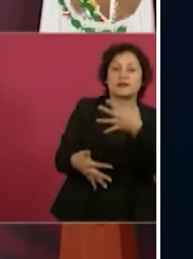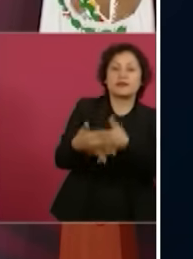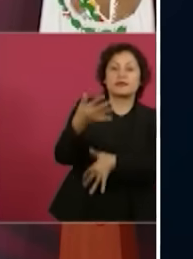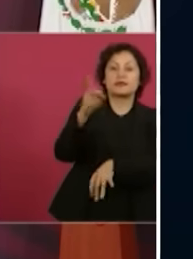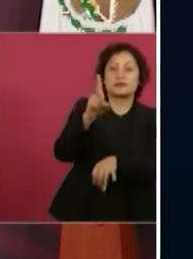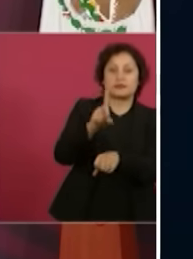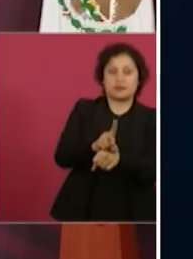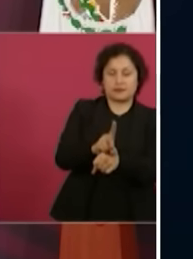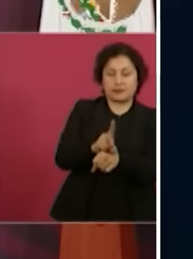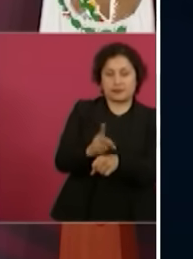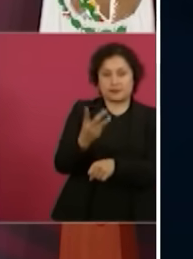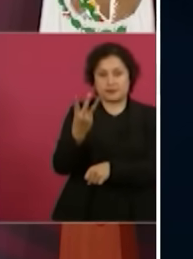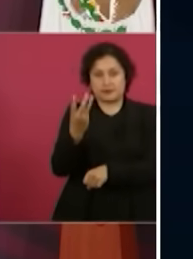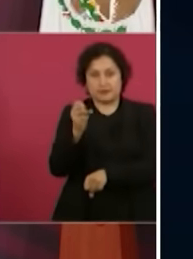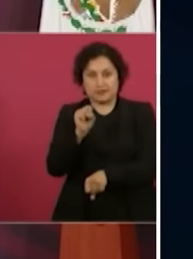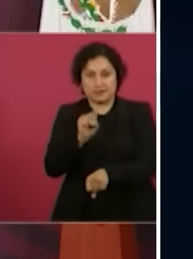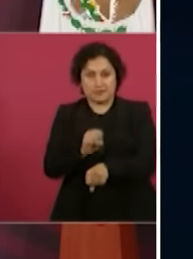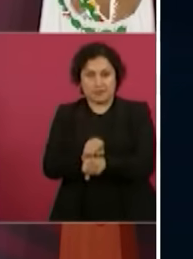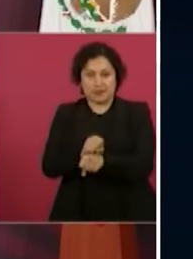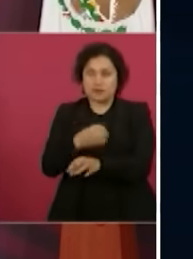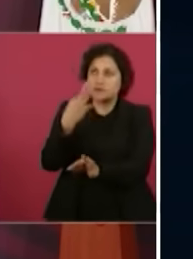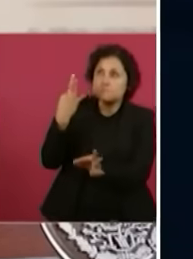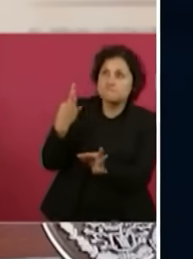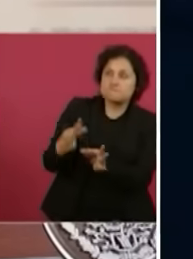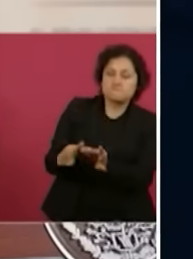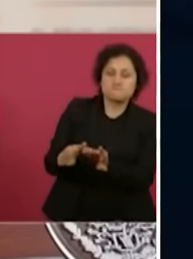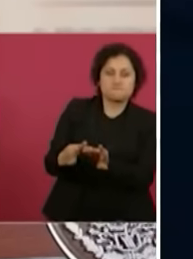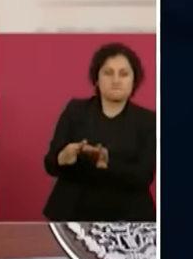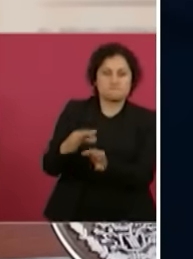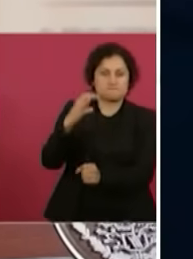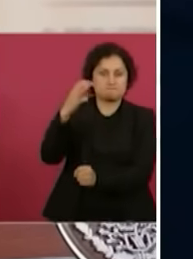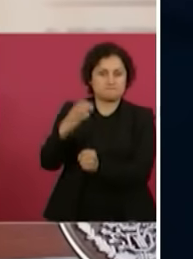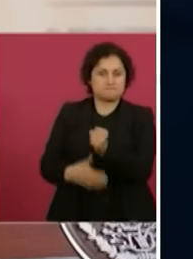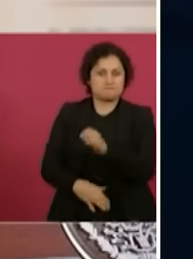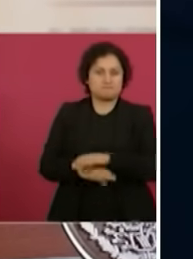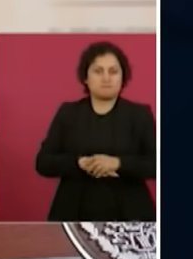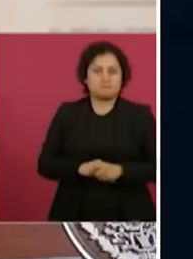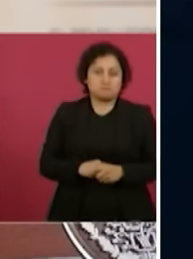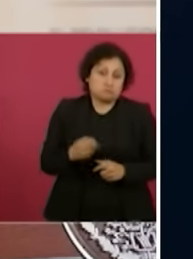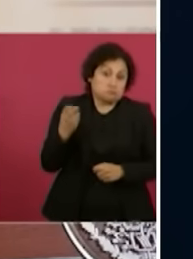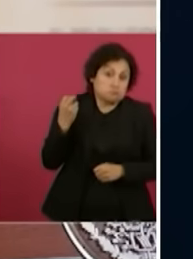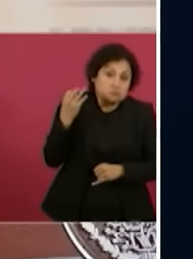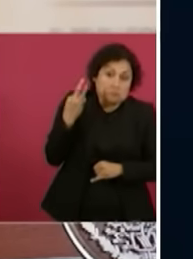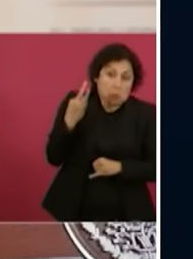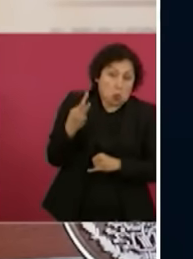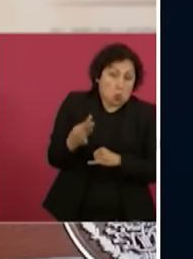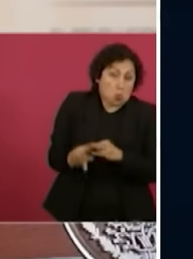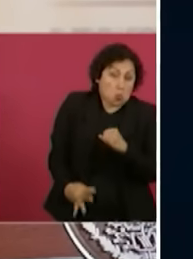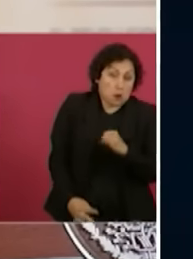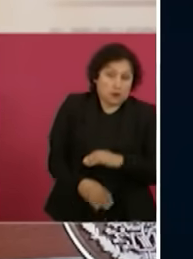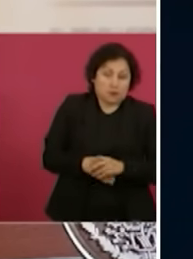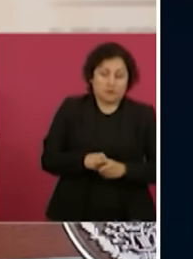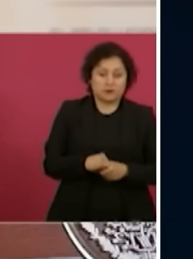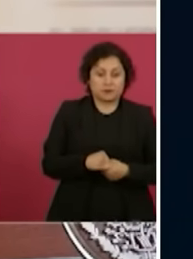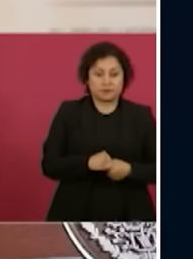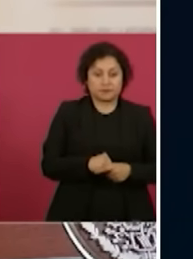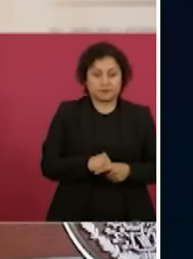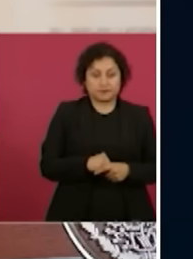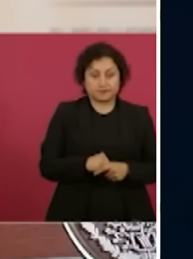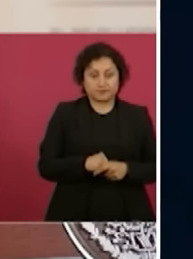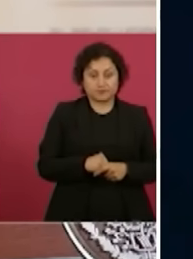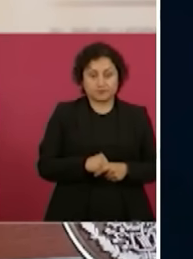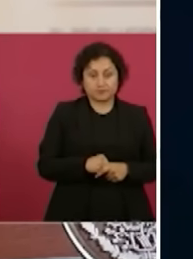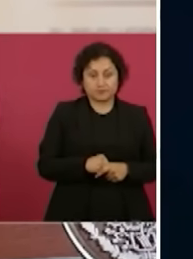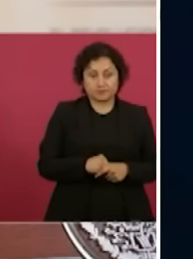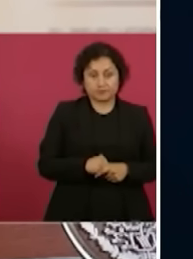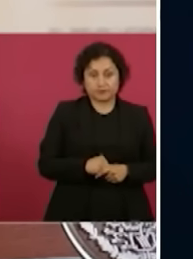uno de los dos últimos años de su gobierno sus pronósticos obviamente fallaron la economía creció 4.7 en